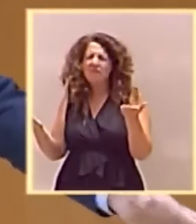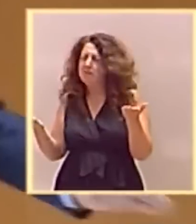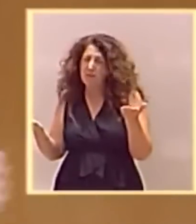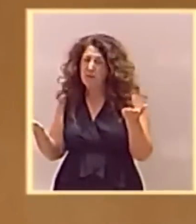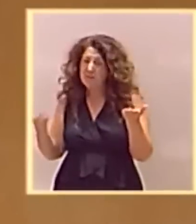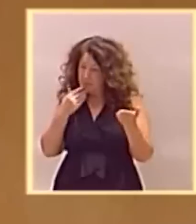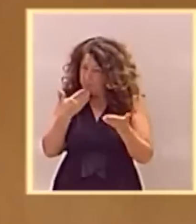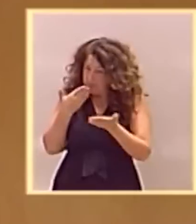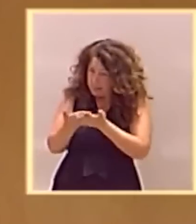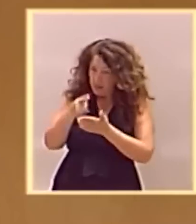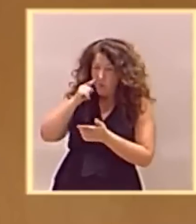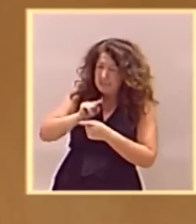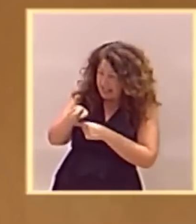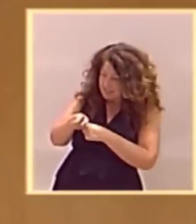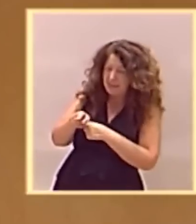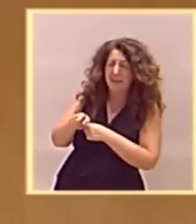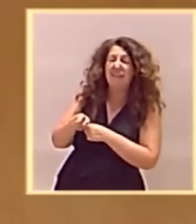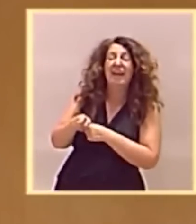alianzas.